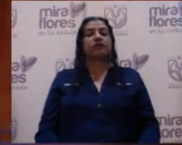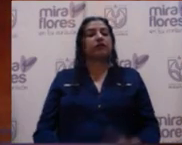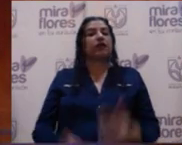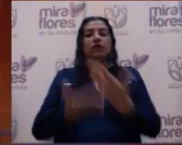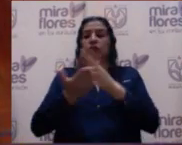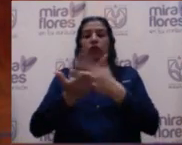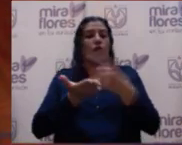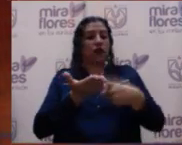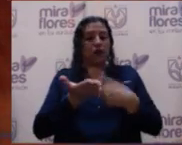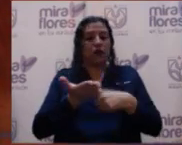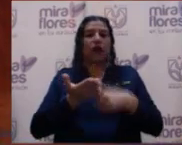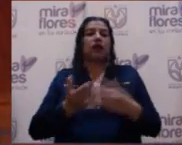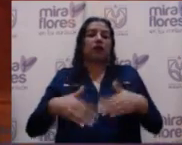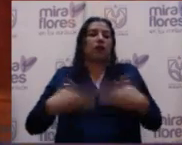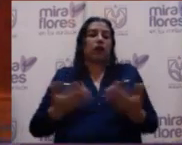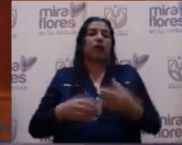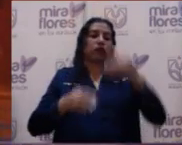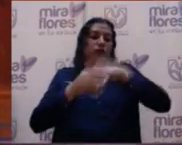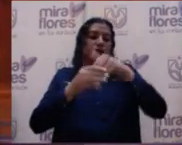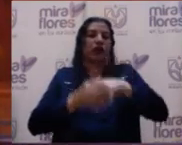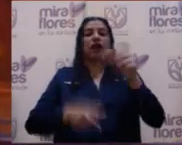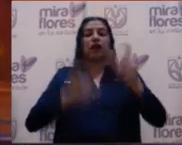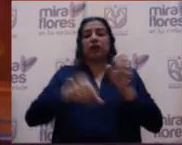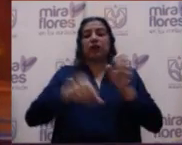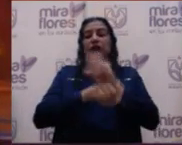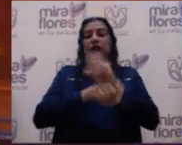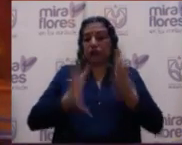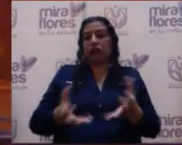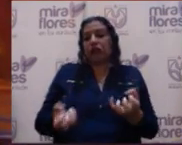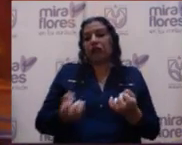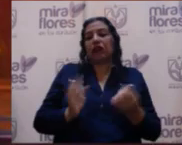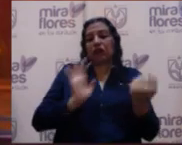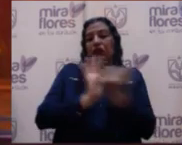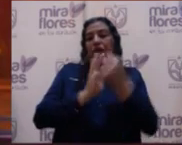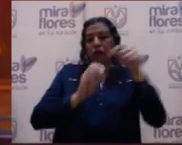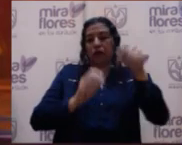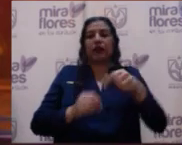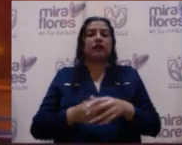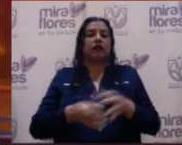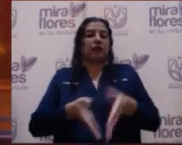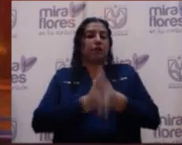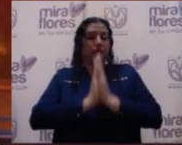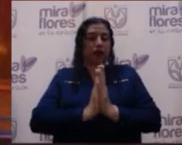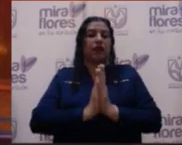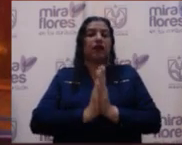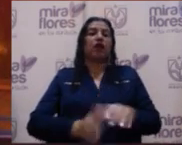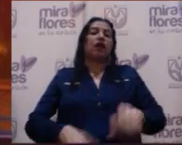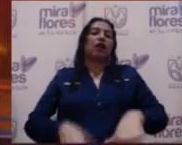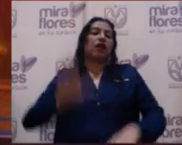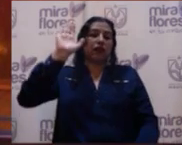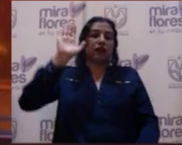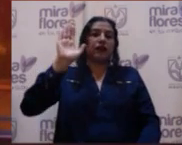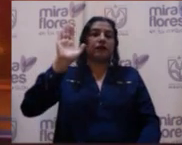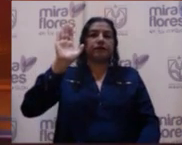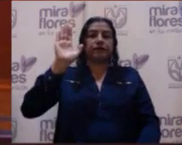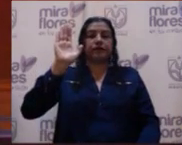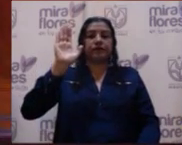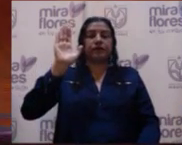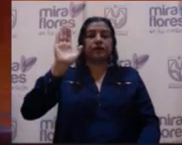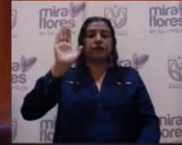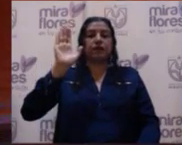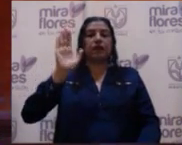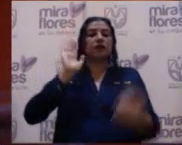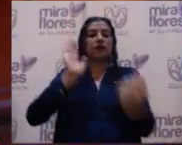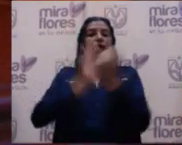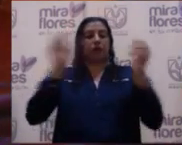Si no hay debate, procederemos al voto. Aquellos miembros del Consejo que estén a favor de aprobar esta solicitud, sírvanse a expresar la señal de conformidad.